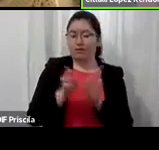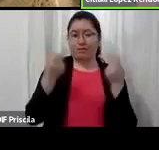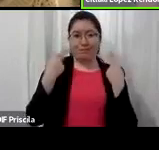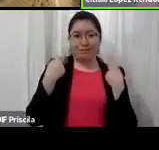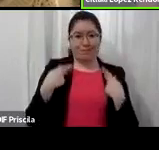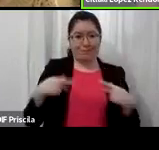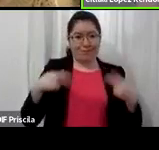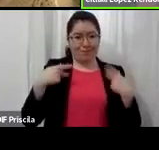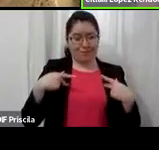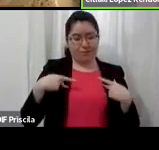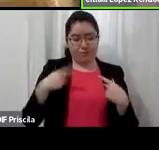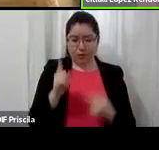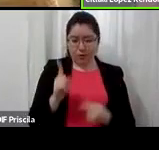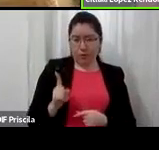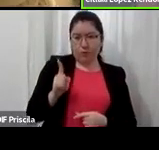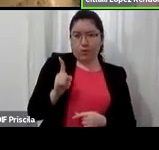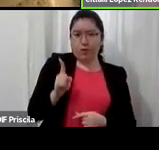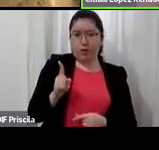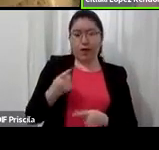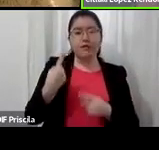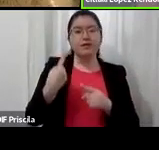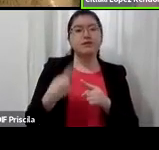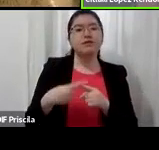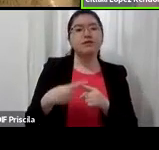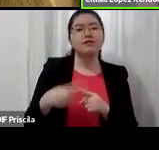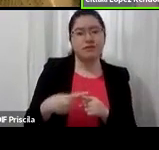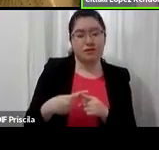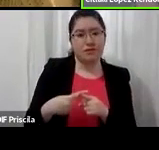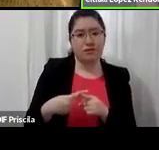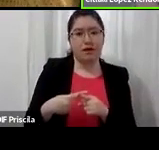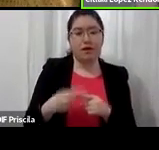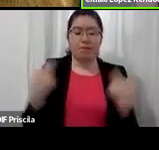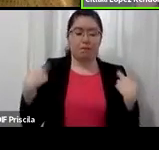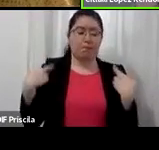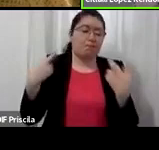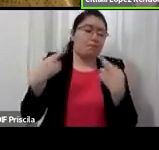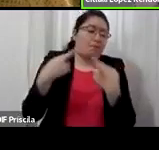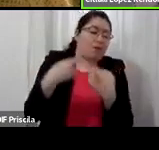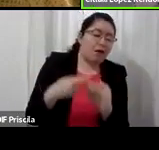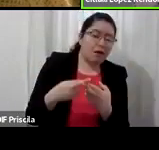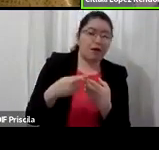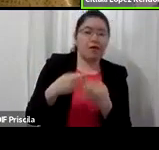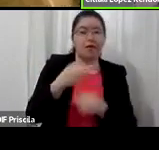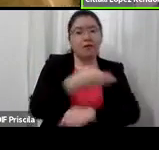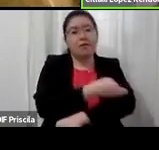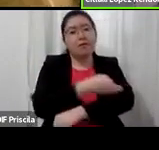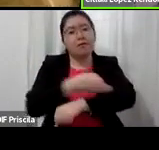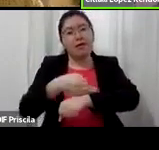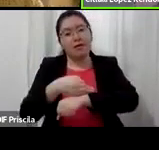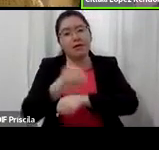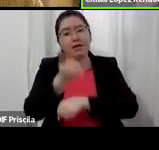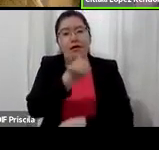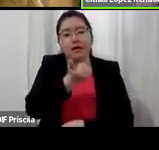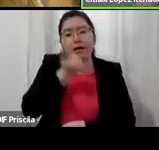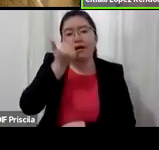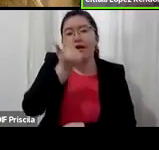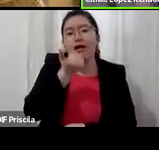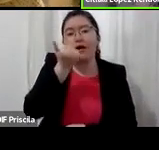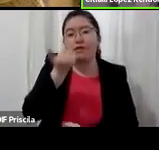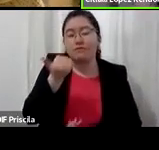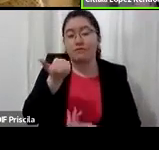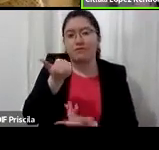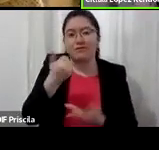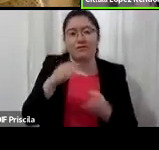protagonistas docentes, familias, estudiantes, creo que es una estrategia indispensable, ¿no? Que pensar